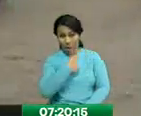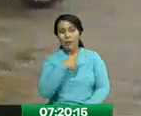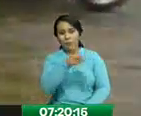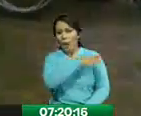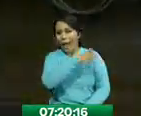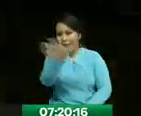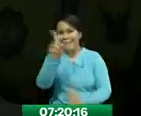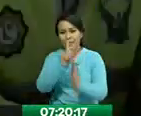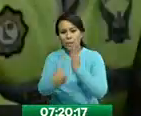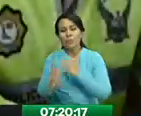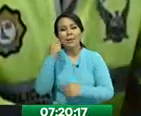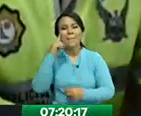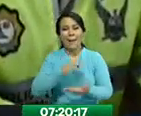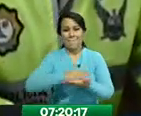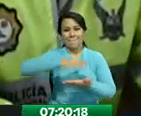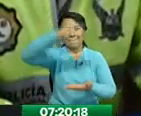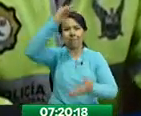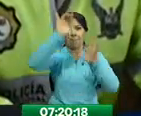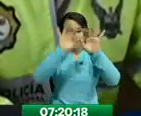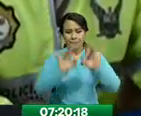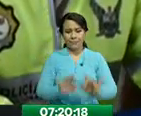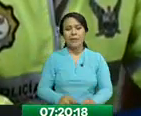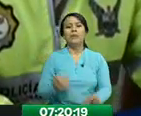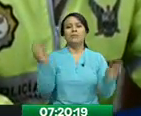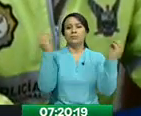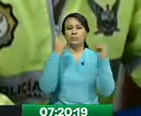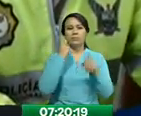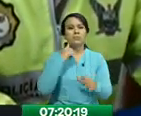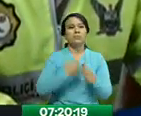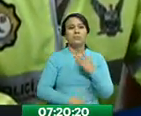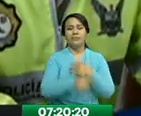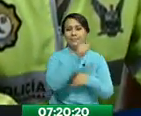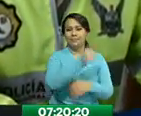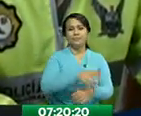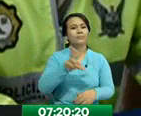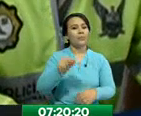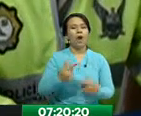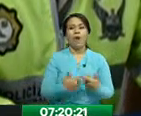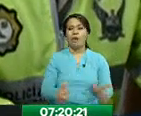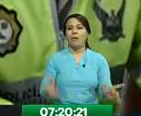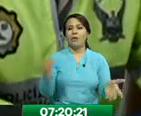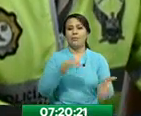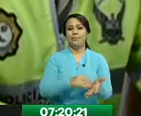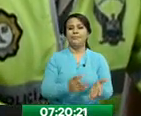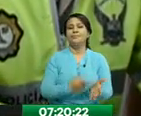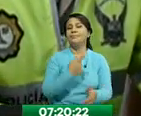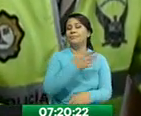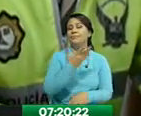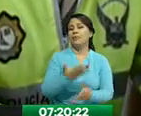potencial prontuario. De las evidencias y de las personas que podrían haber sido los